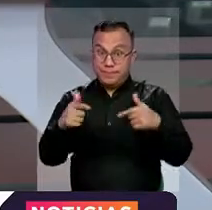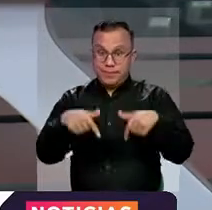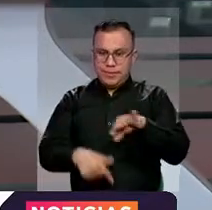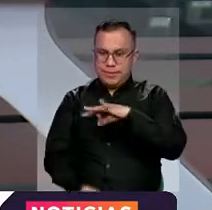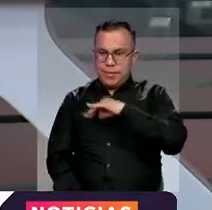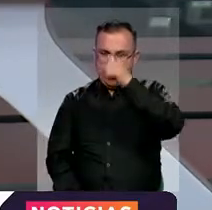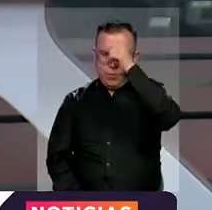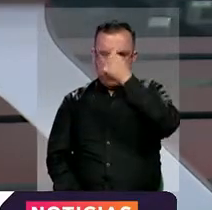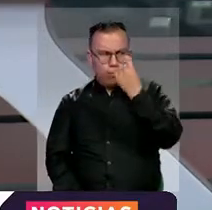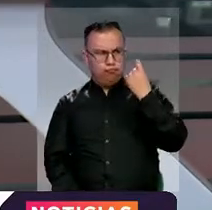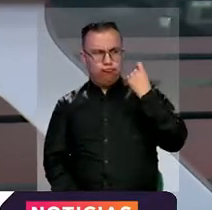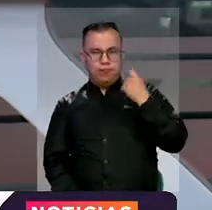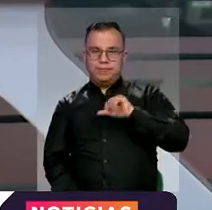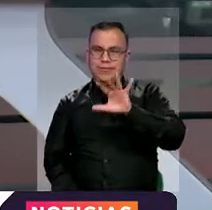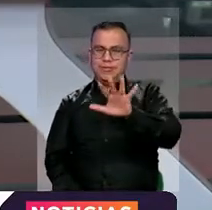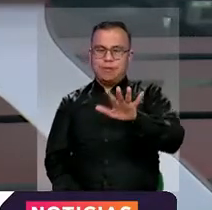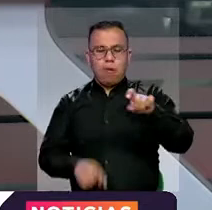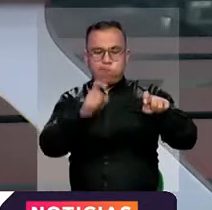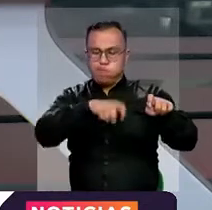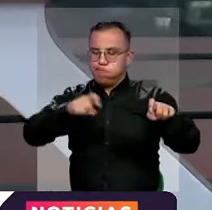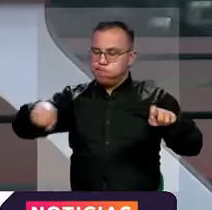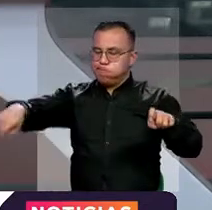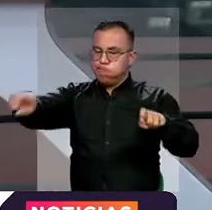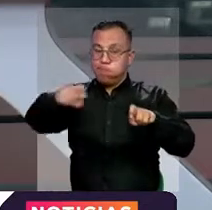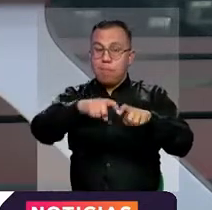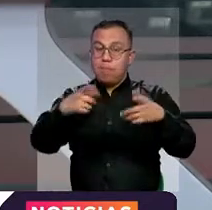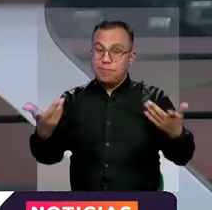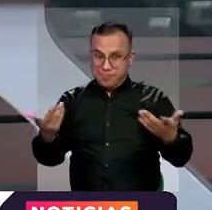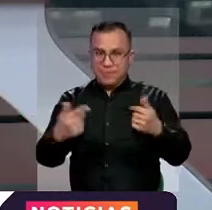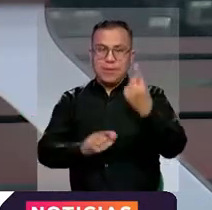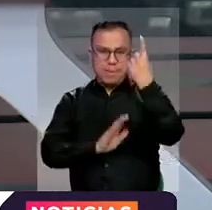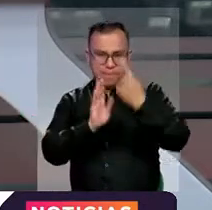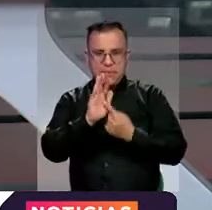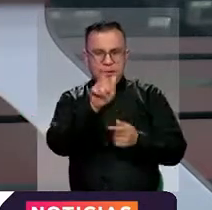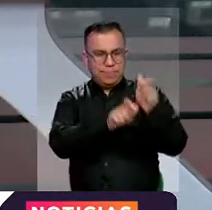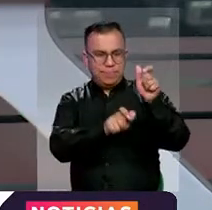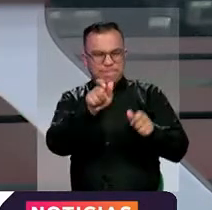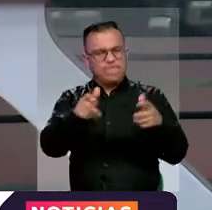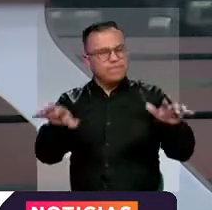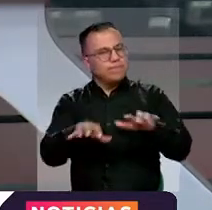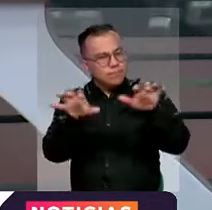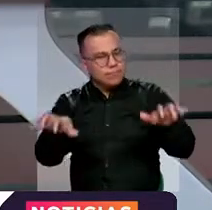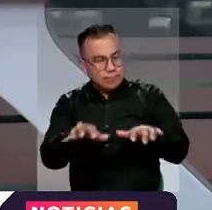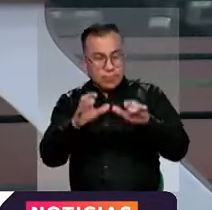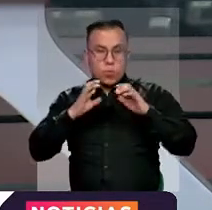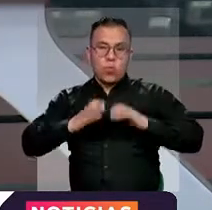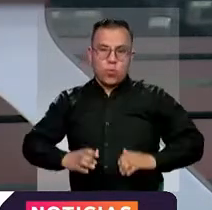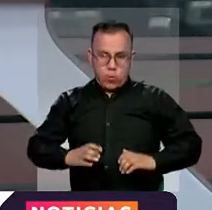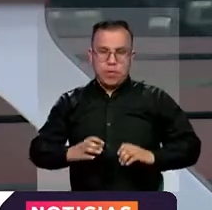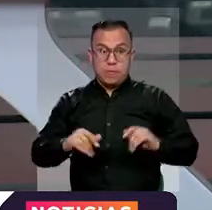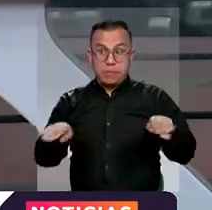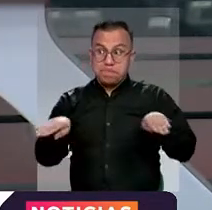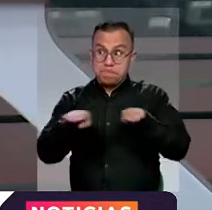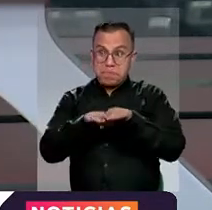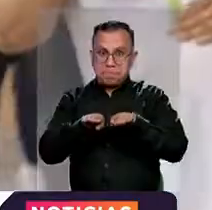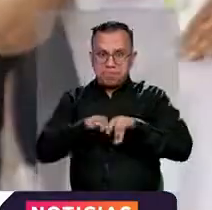fin de semana se habilitaron 5 lugares de la localidad, donde más de 1000 personas realizaron actividades físicas en